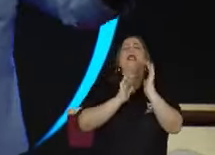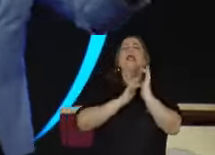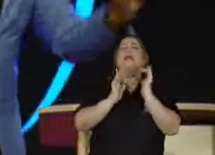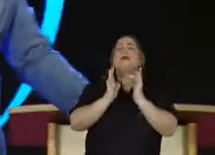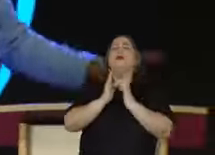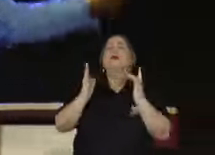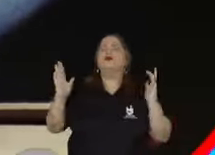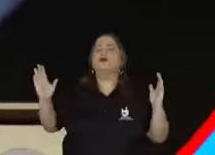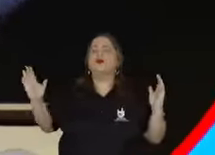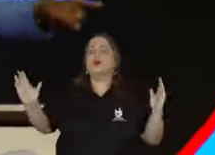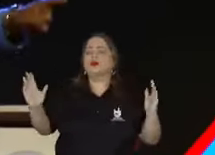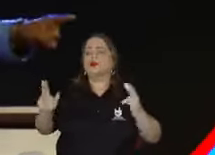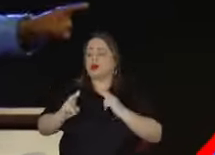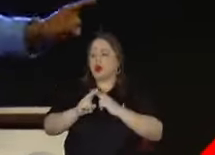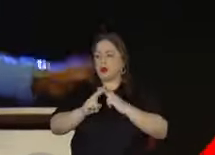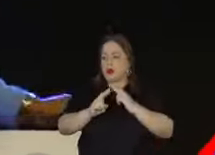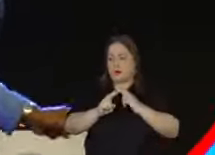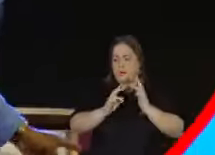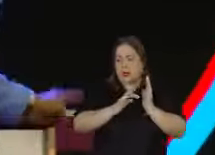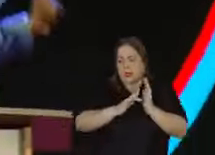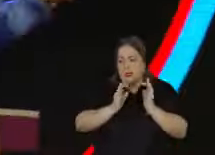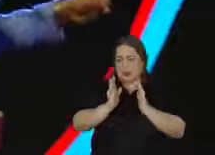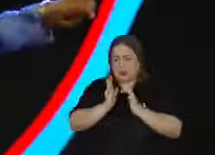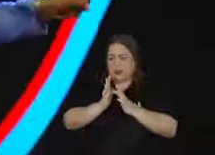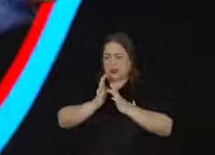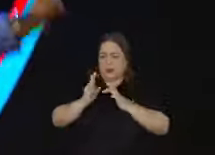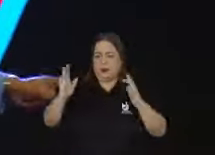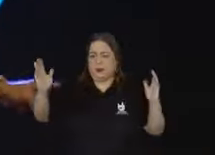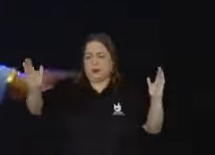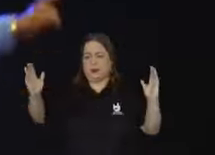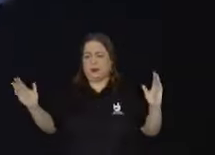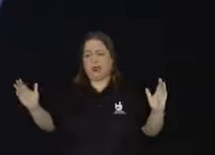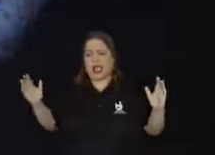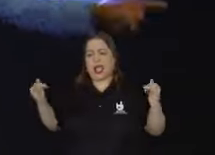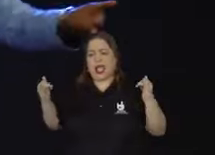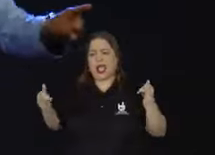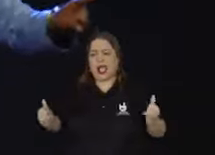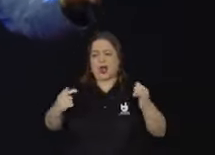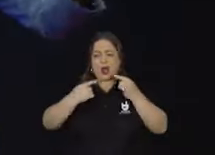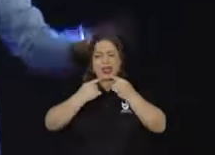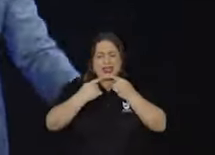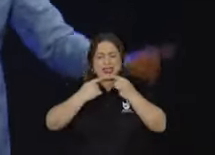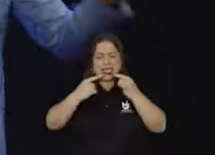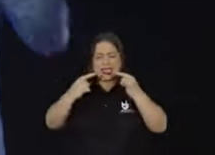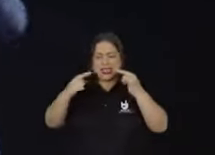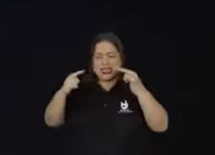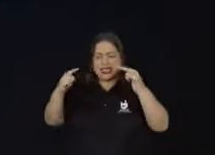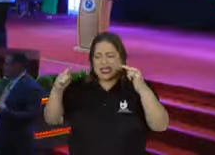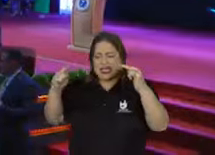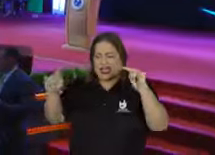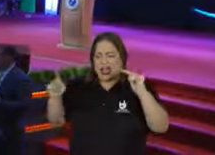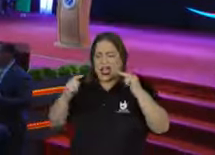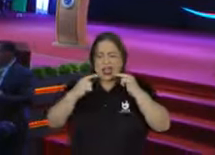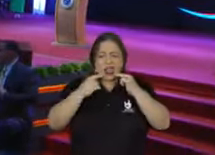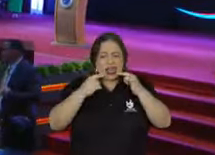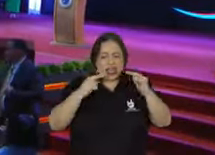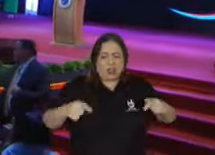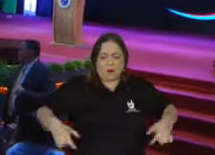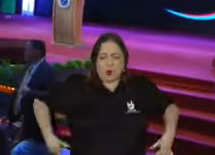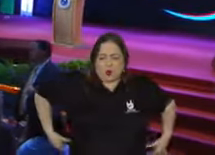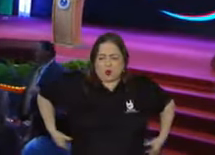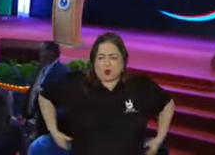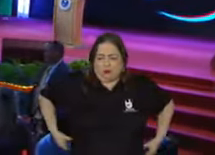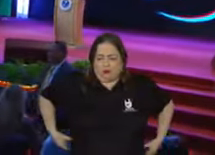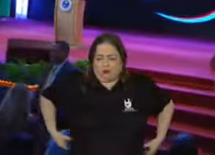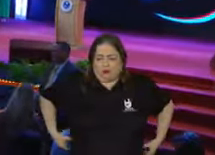Jesús, en el nombre de Jesús. Vuelvo a declarar sobre los discos herniados, sobre la cintura, nervios